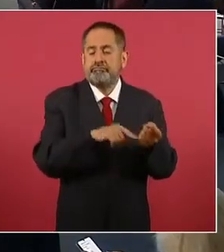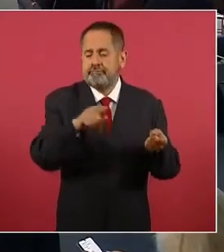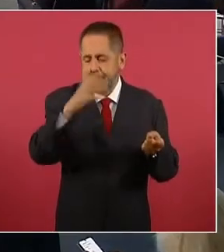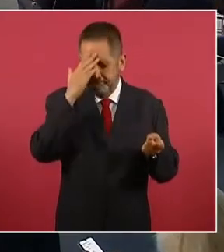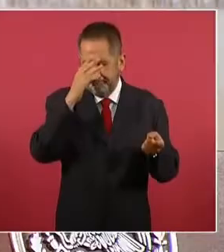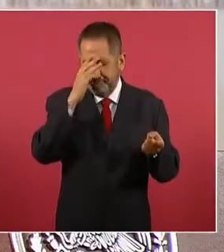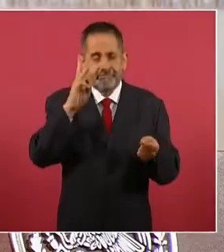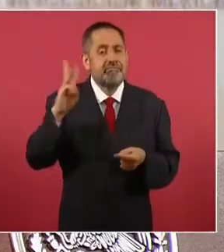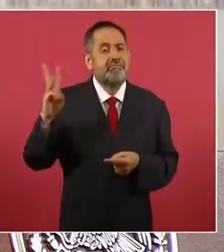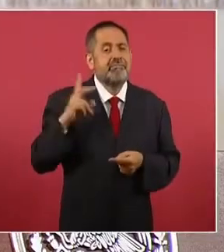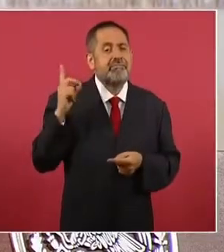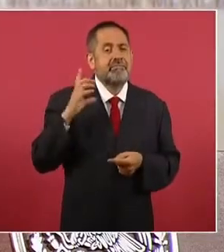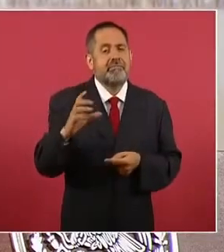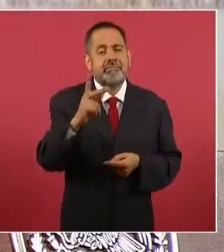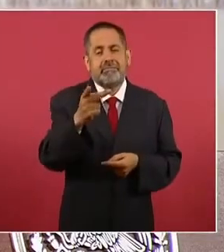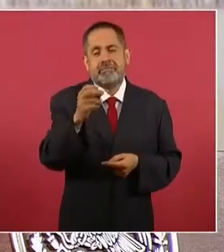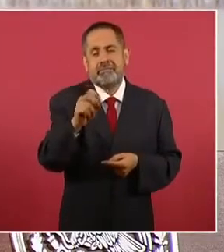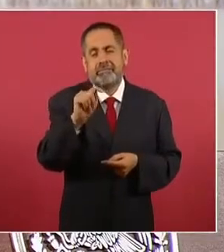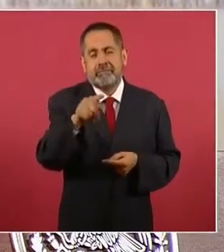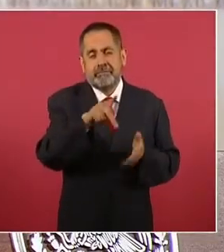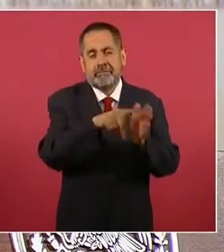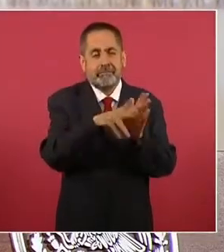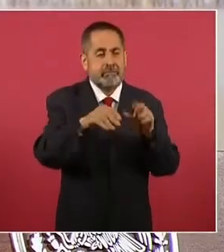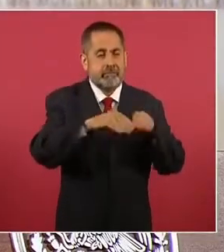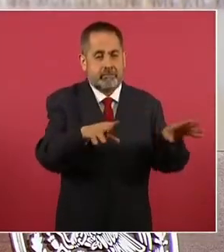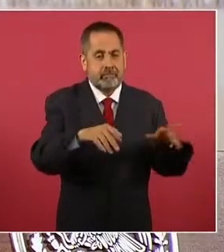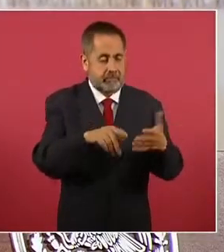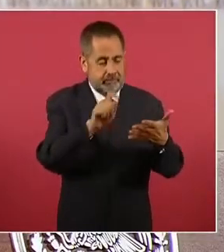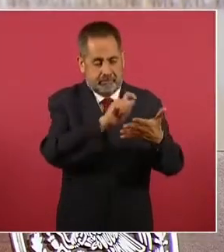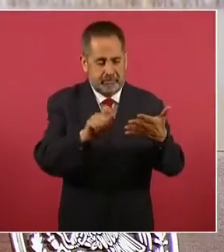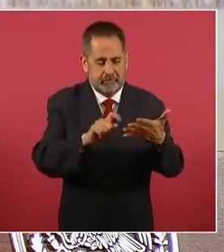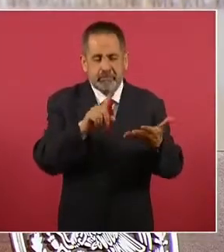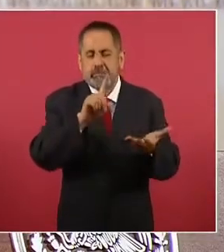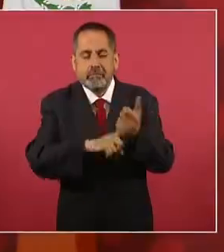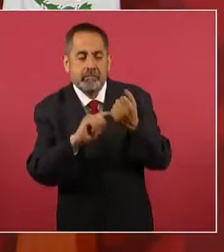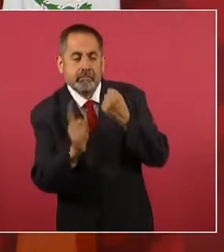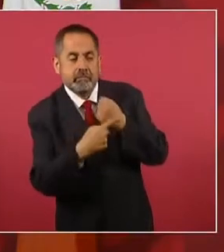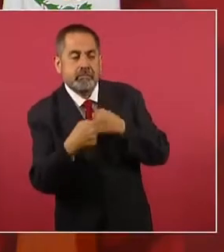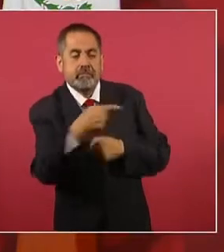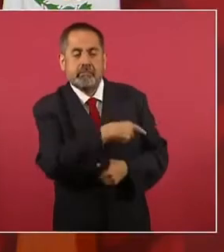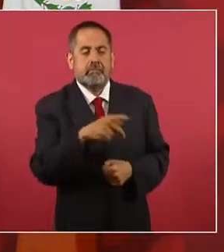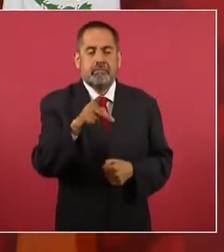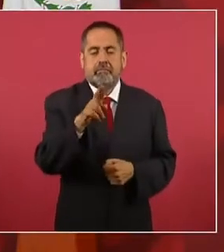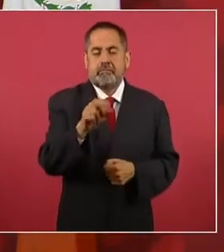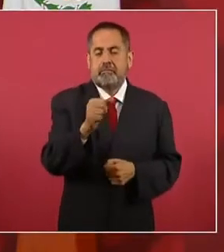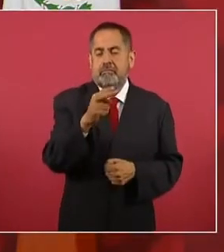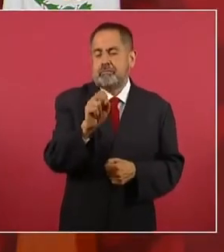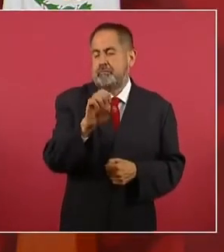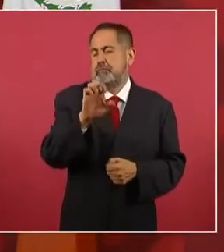del Washington Post, parece escrito por Krause.